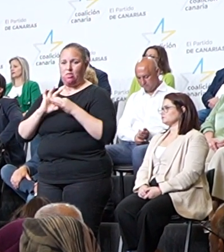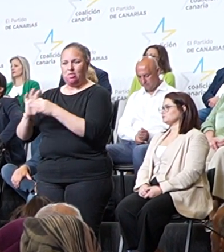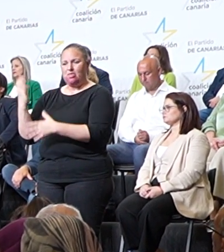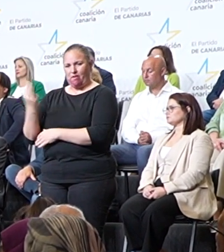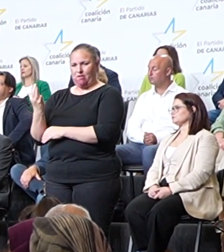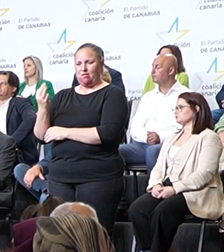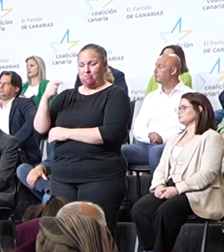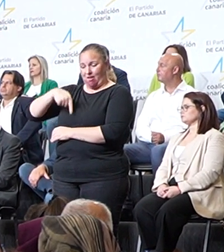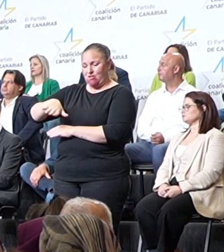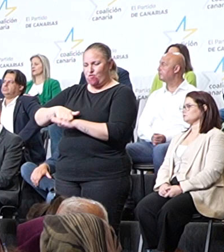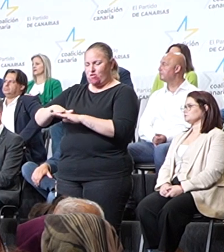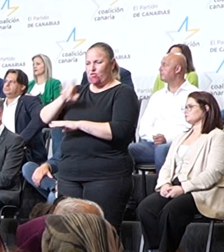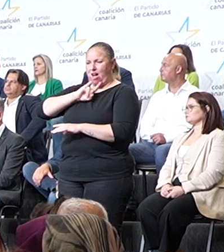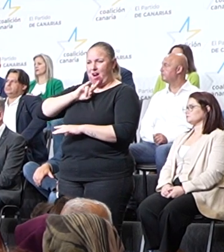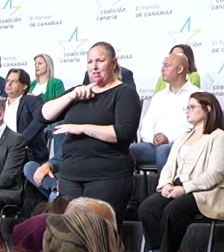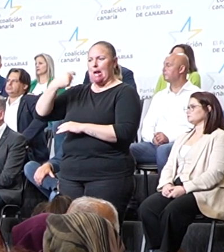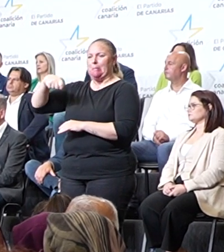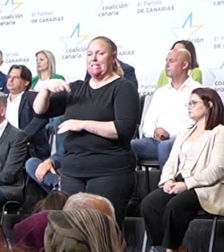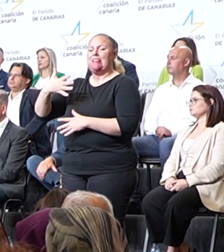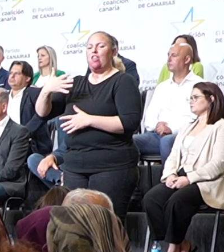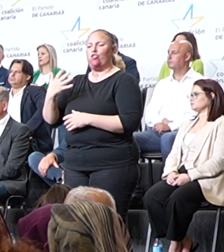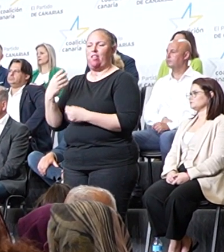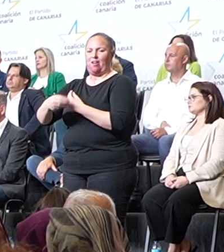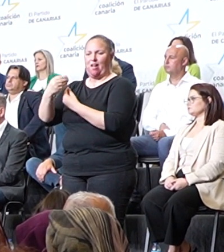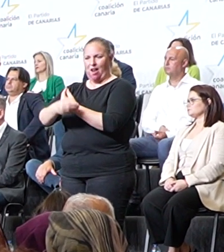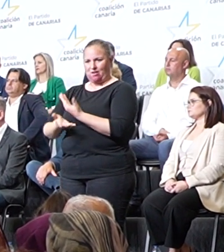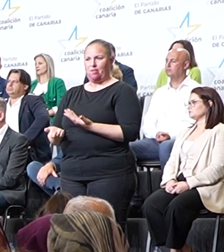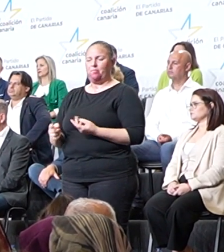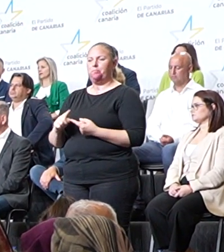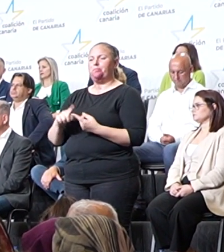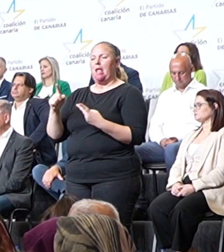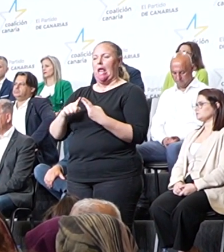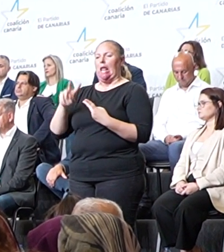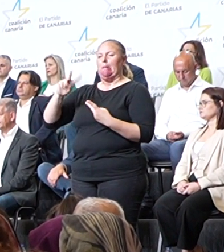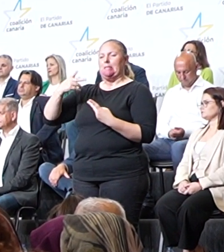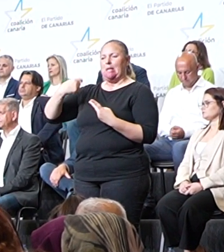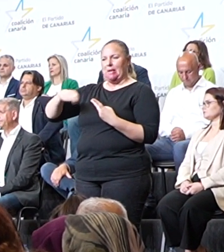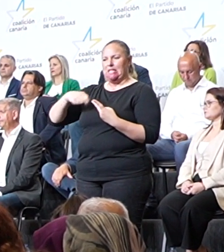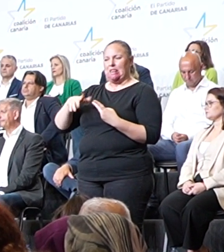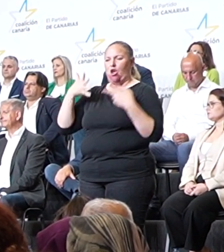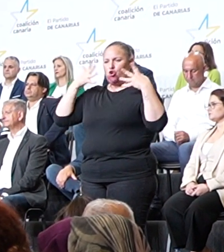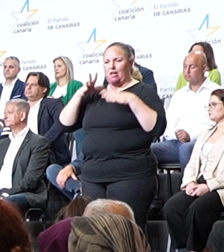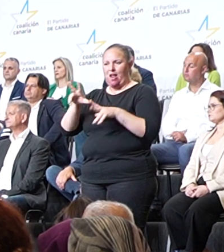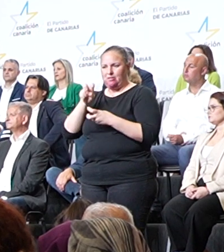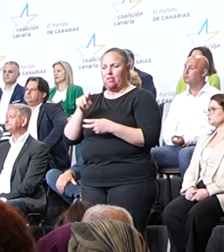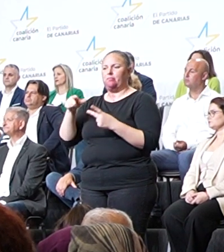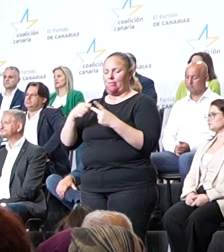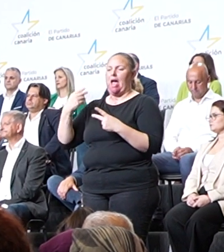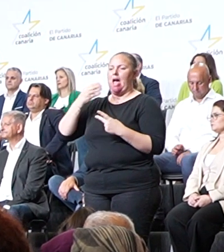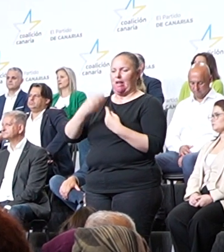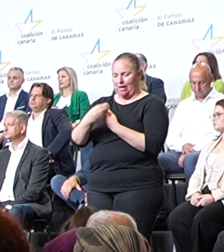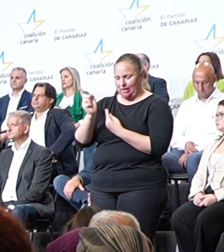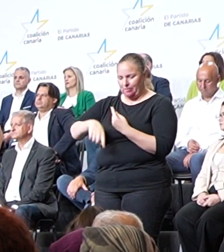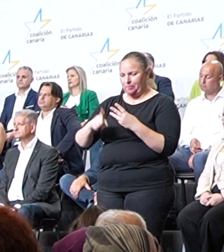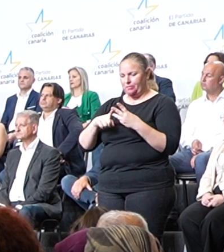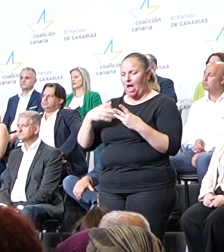Canarias, el presidente es de Gran Canaria. El vicepresidente y consejero de Hacienda es de Gran Canaria.